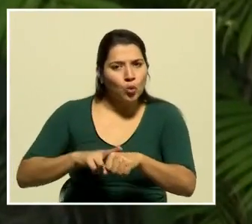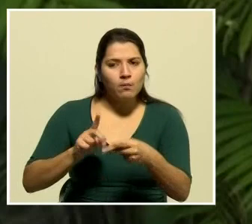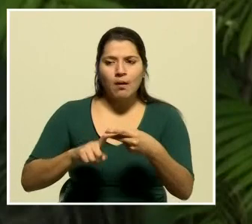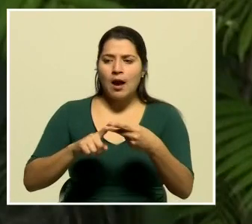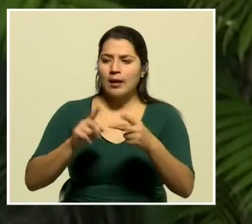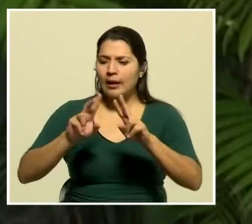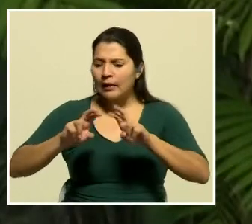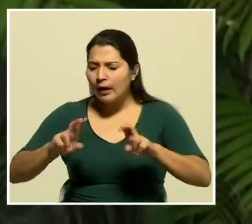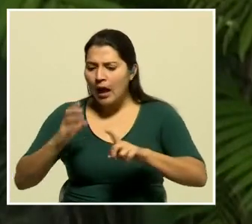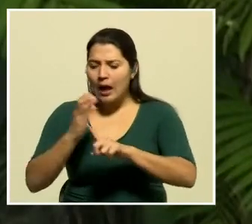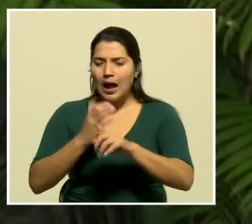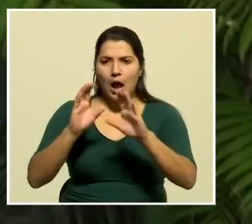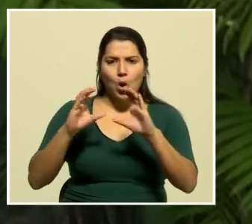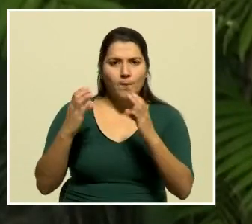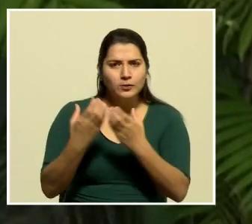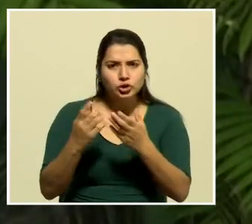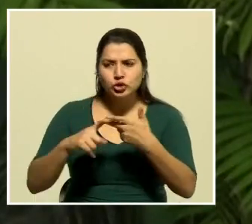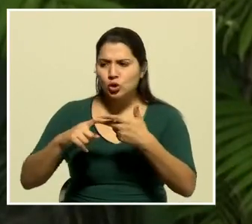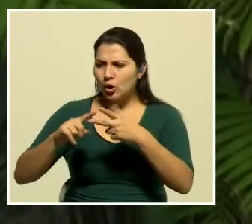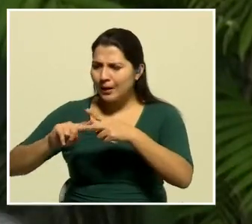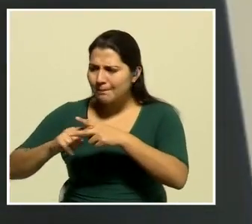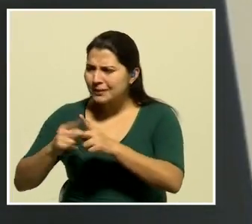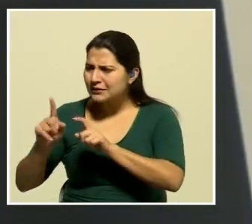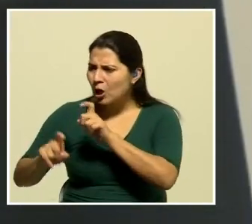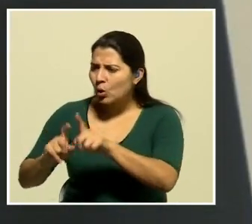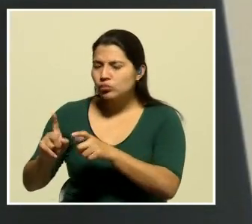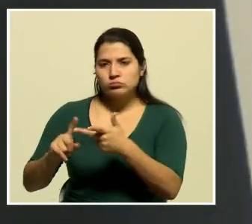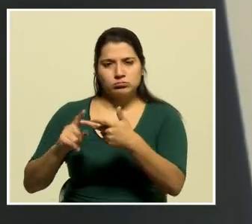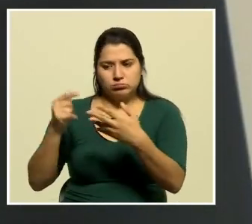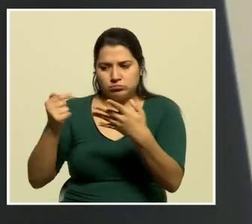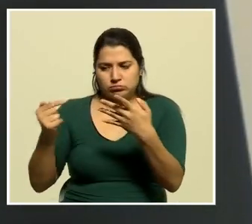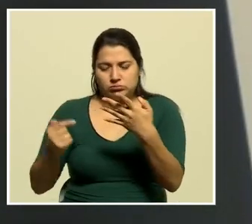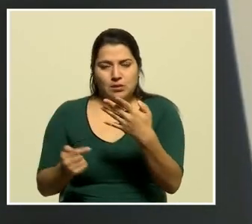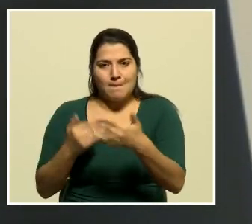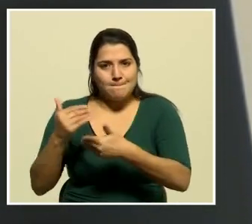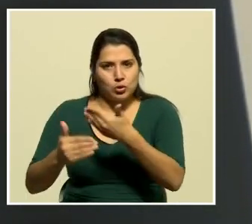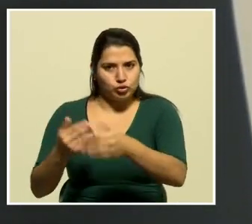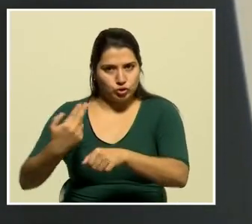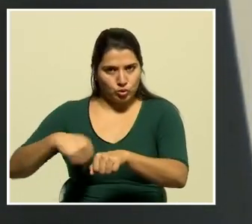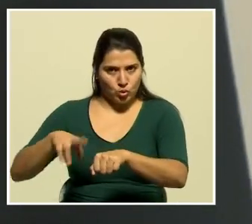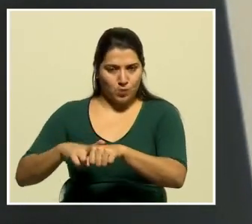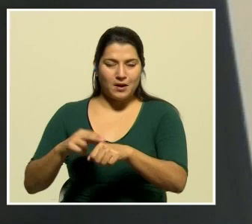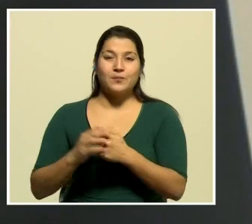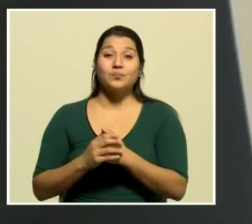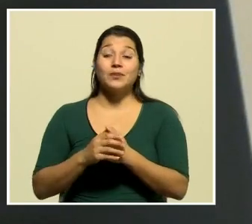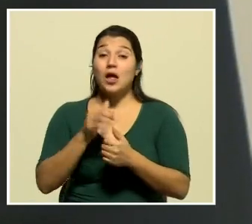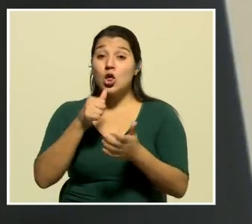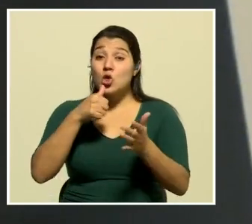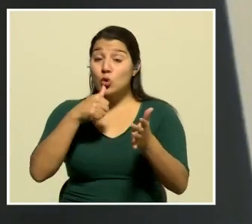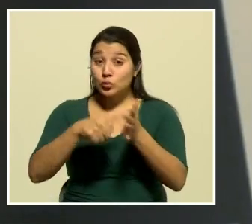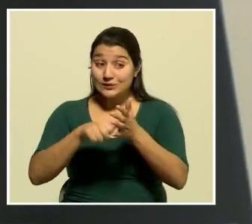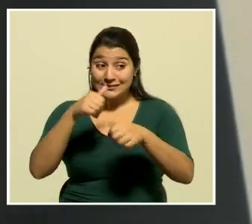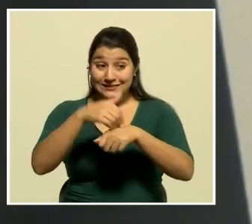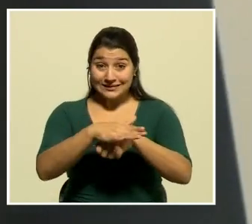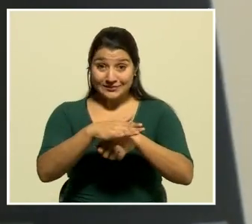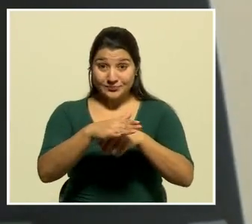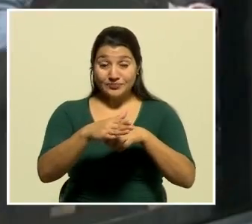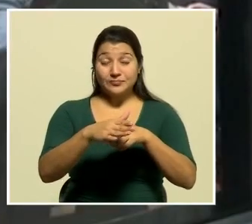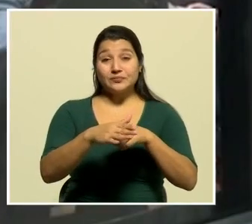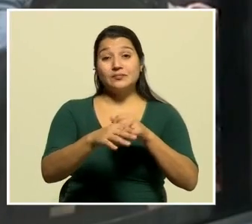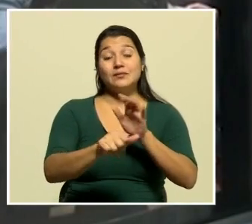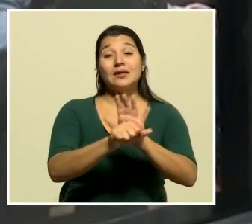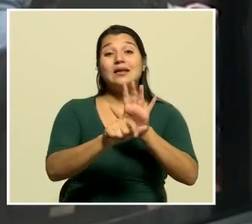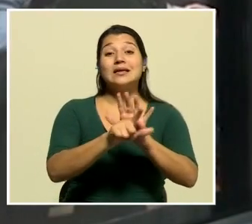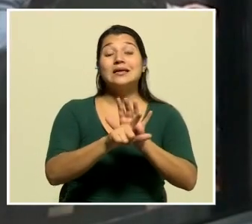los entes que están involucrados para poder tomar la decisión. En el oficio enviado a la Asamblea Legislativa, la ministra de Planificación Nacional